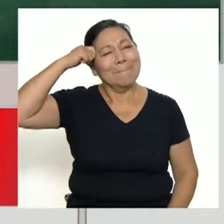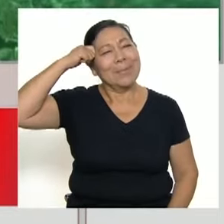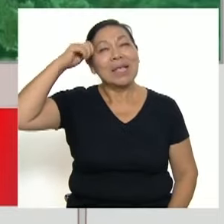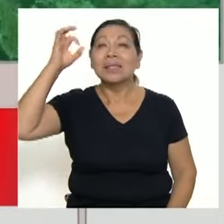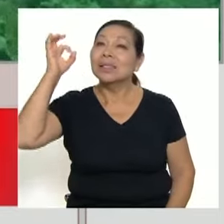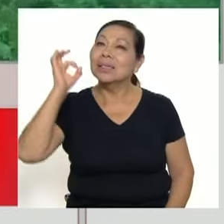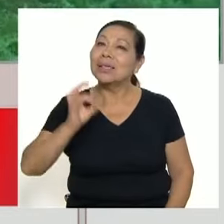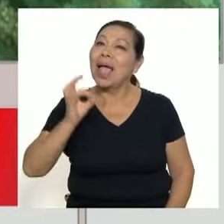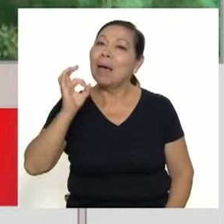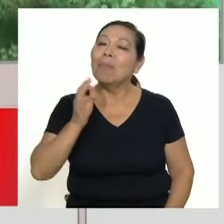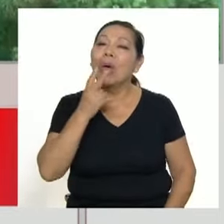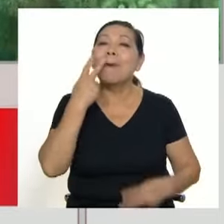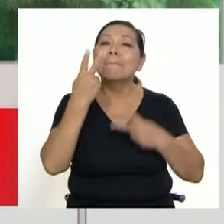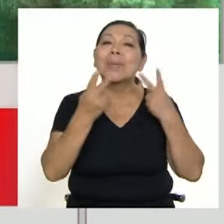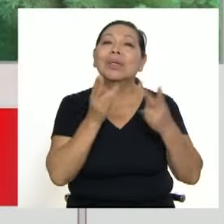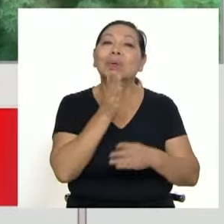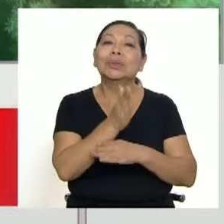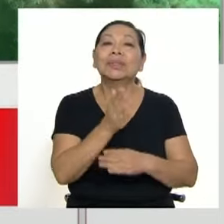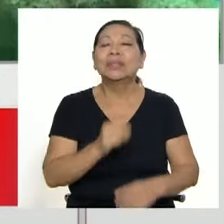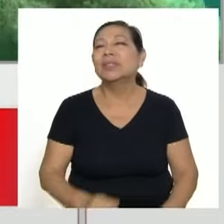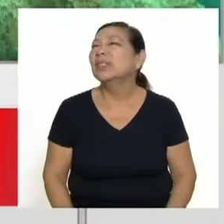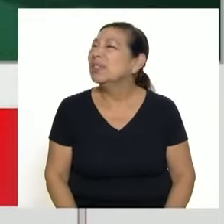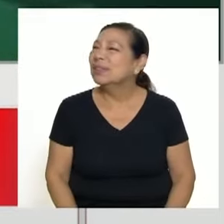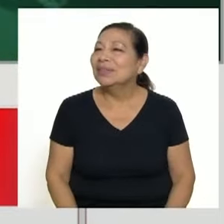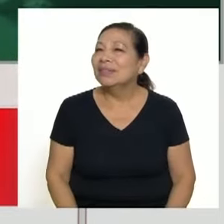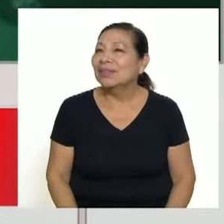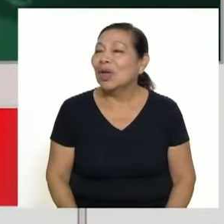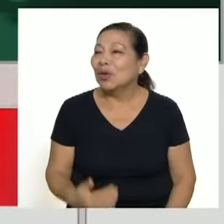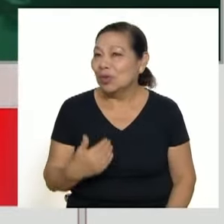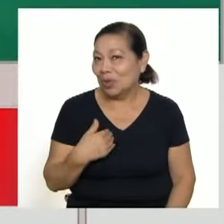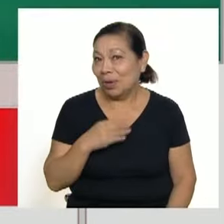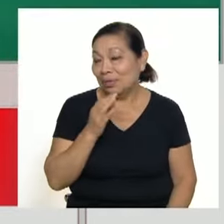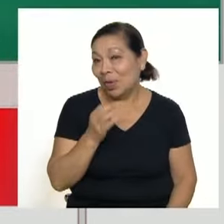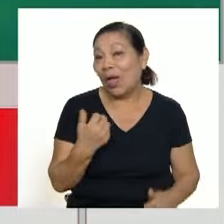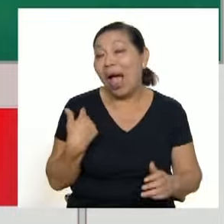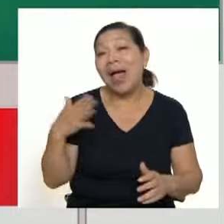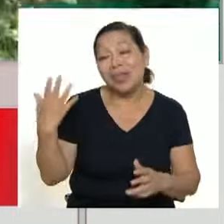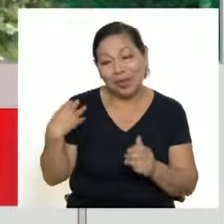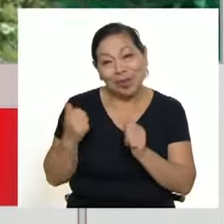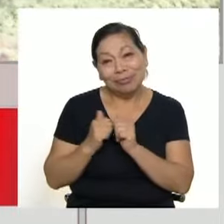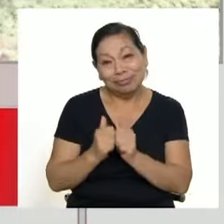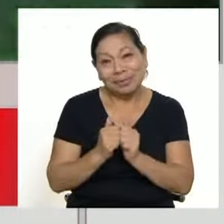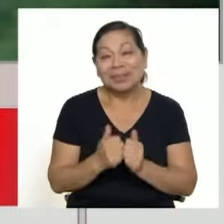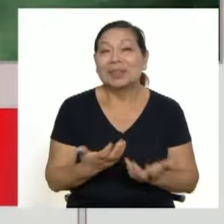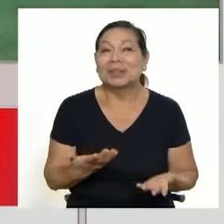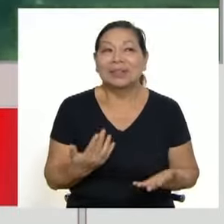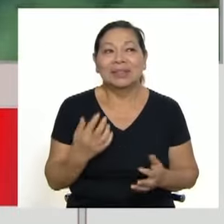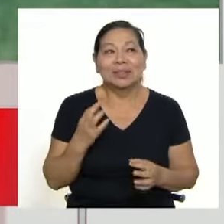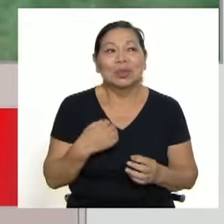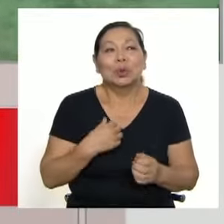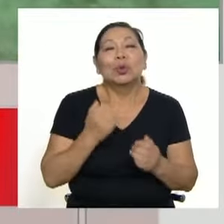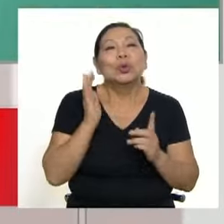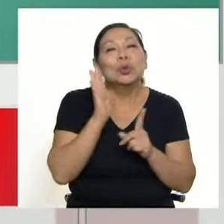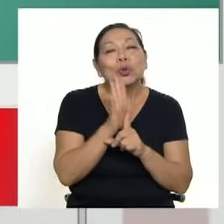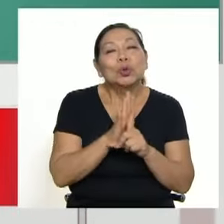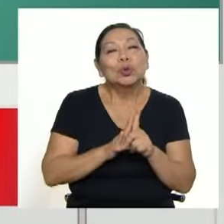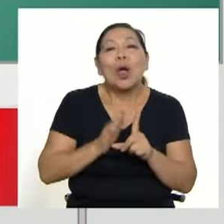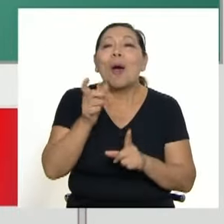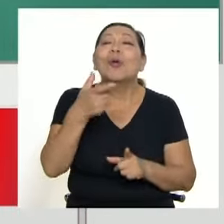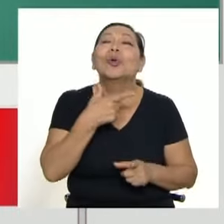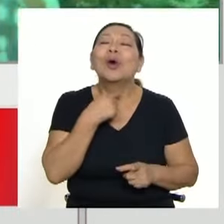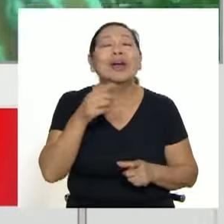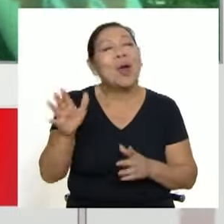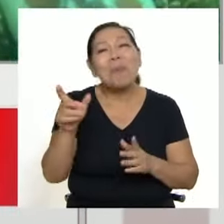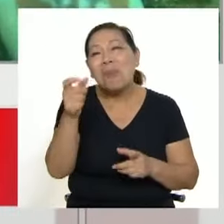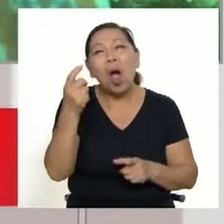caminando siempre por el Perú. Manolo, y bueno, he tenido oportunidad de viajar contigo. Doy fe del cariño que te tiene la gente